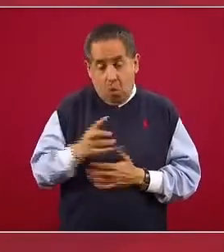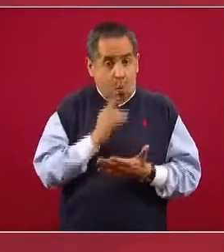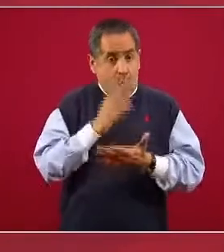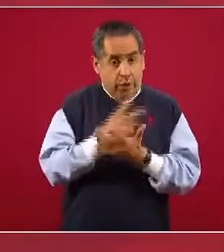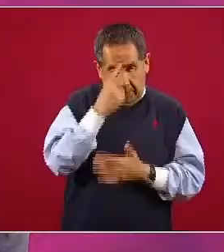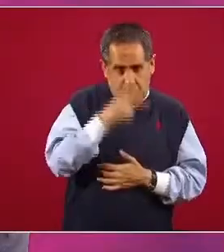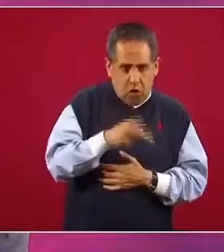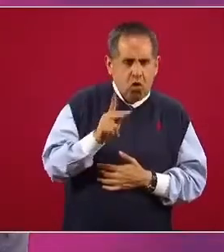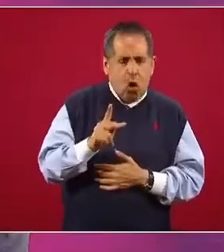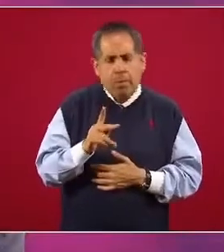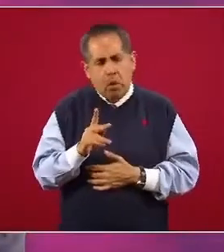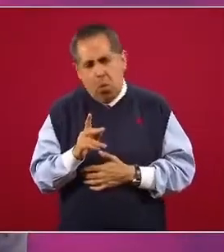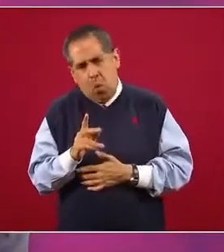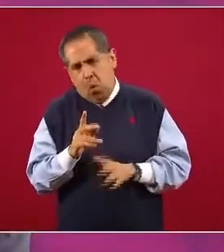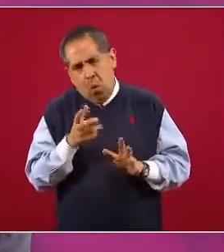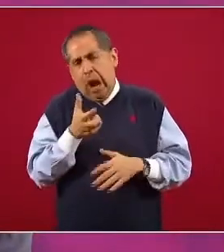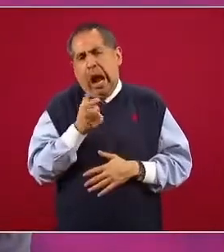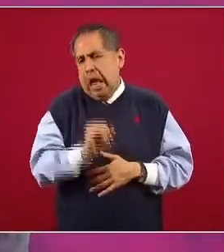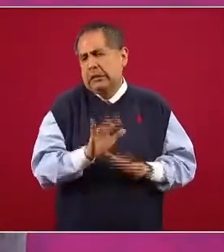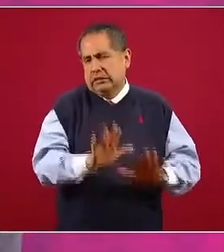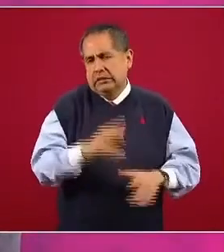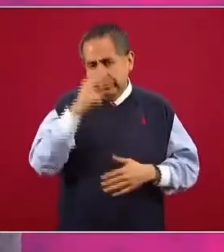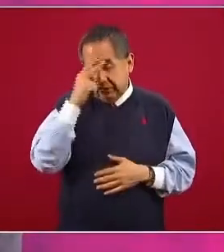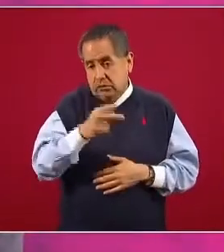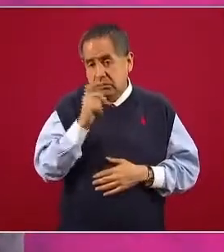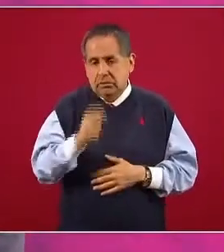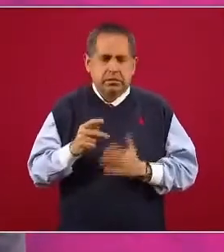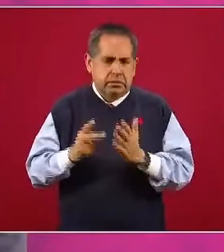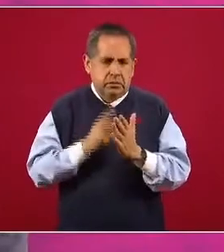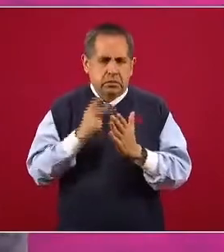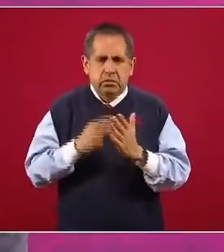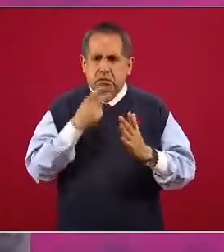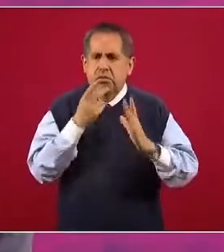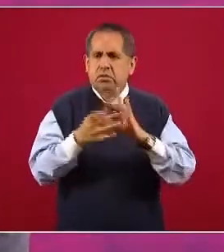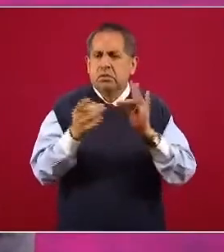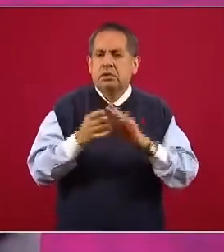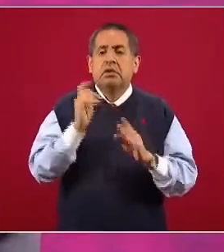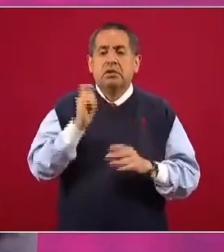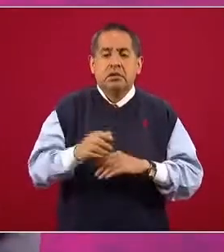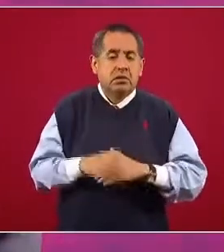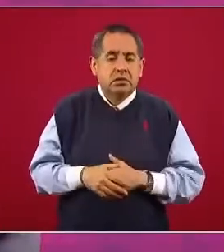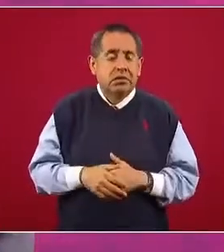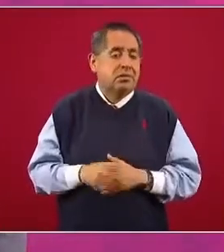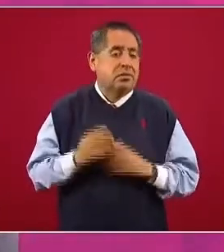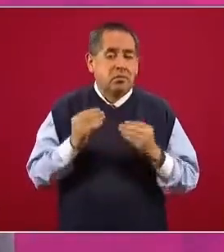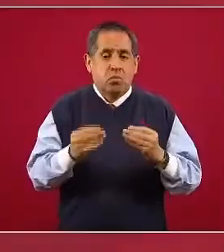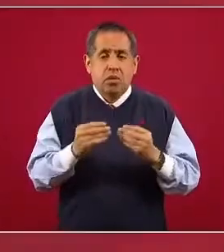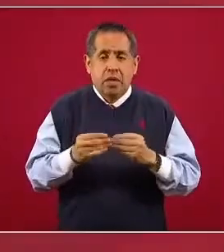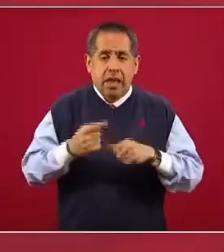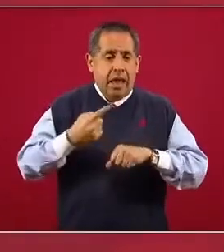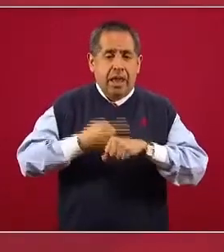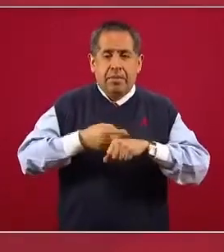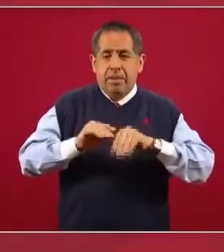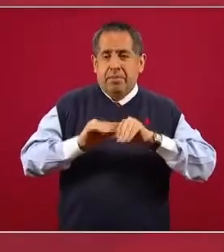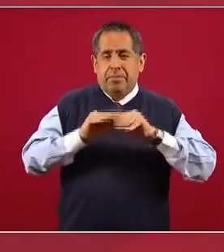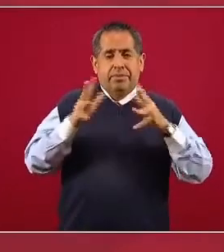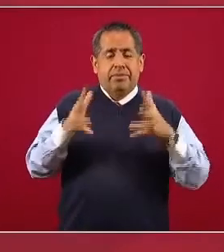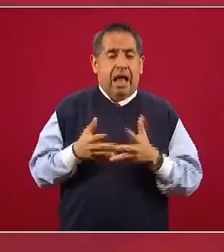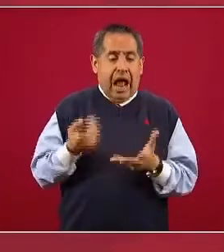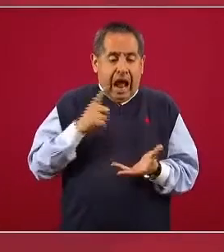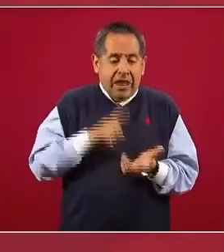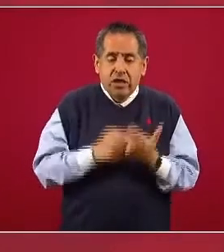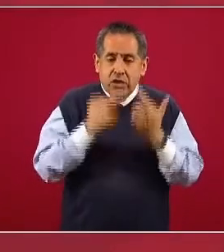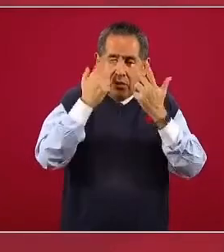exclusiva, pero ciertamente característica, que la hemos mencionado una y otra vez, es la enorme epidemia de enfermedades